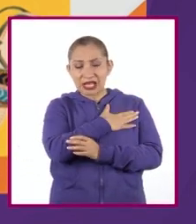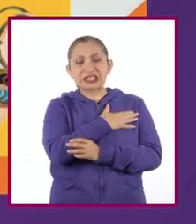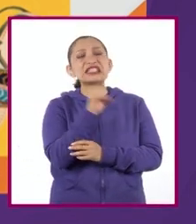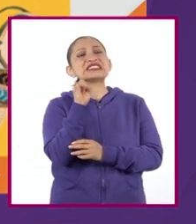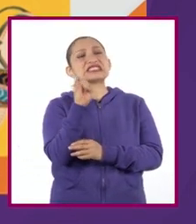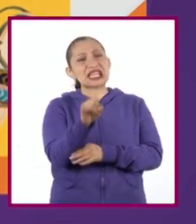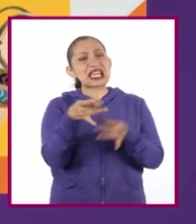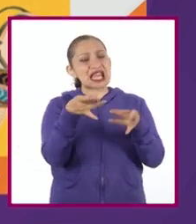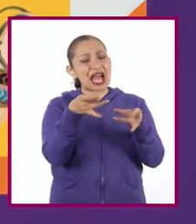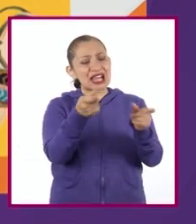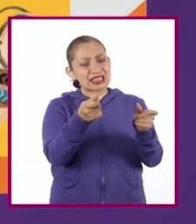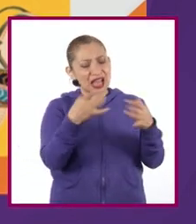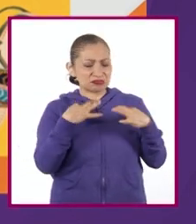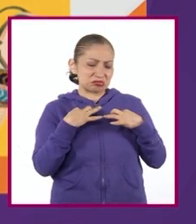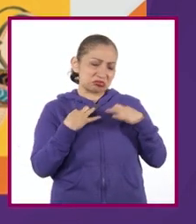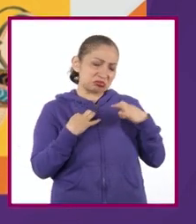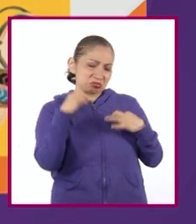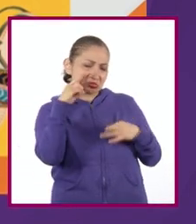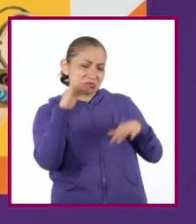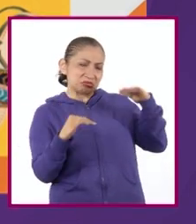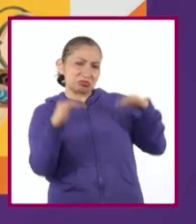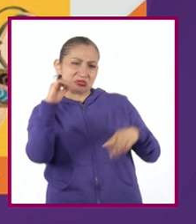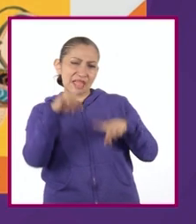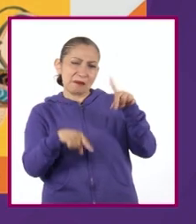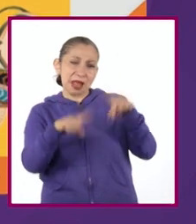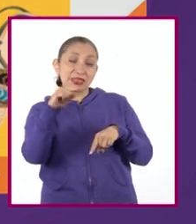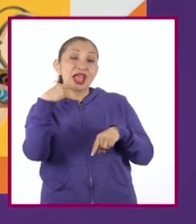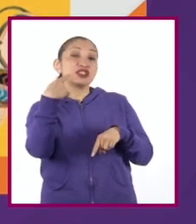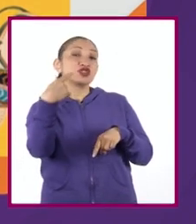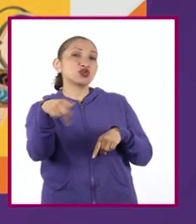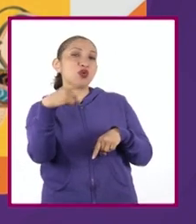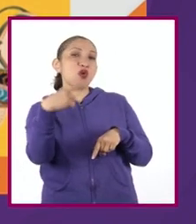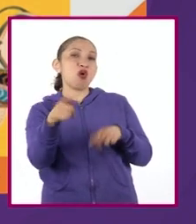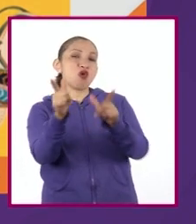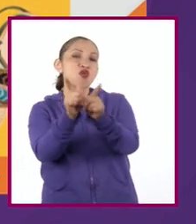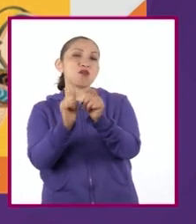la calidad de las prendas variaba de acuerdo